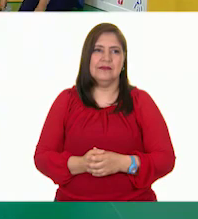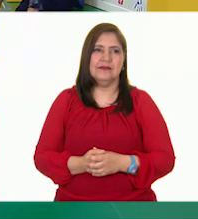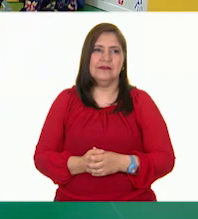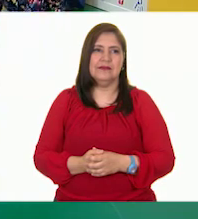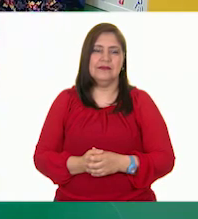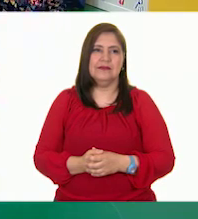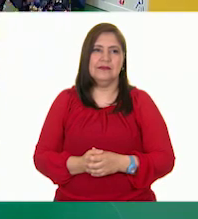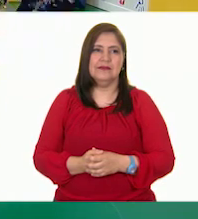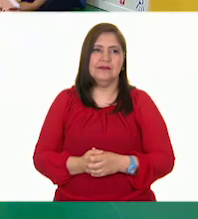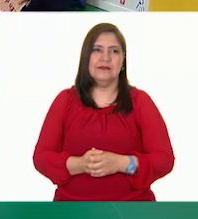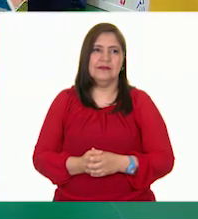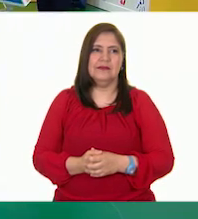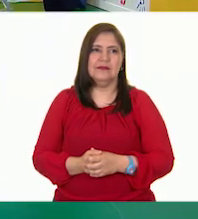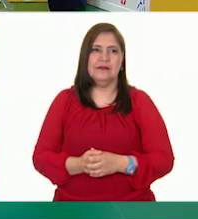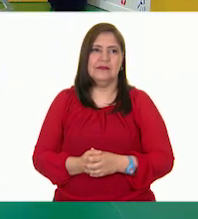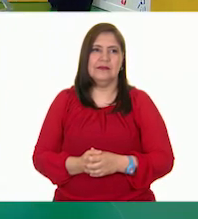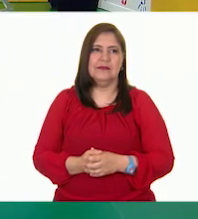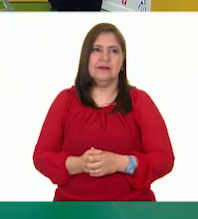Y cayó en...